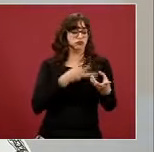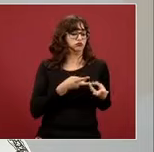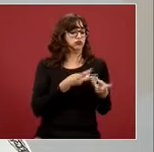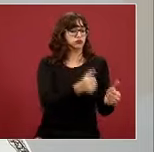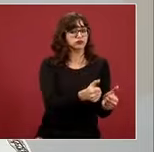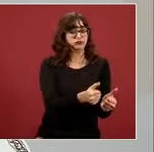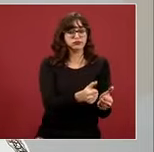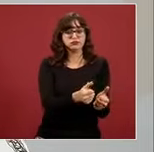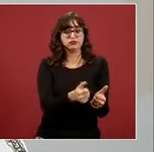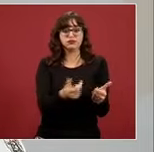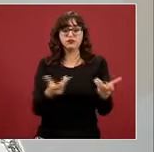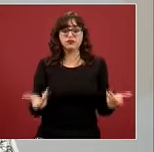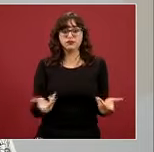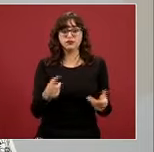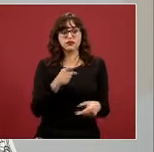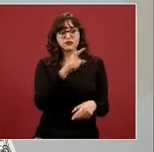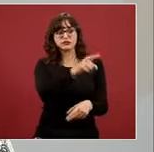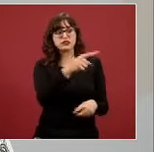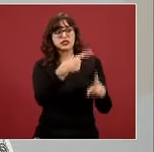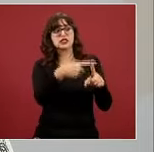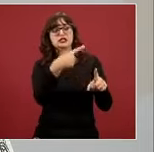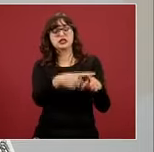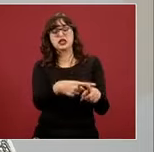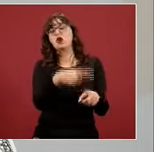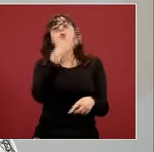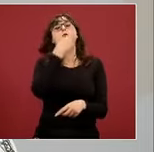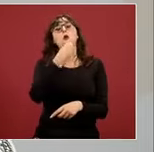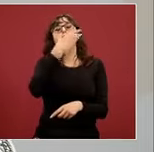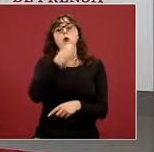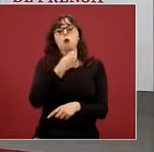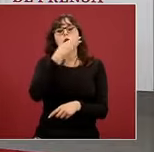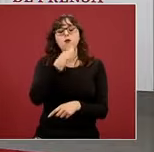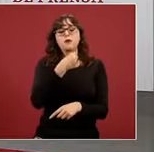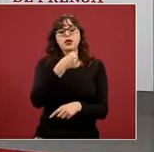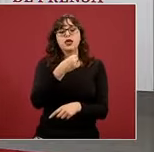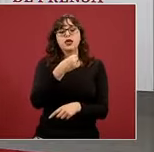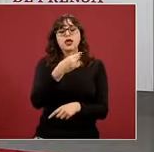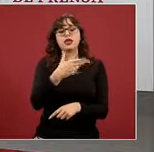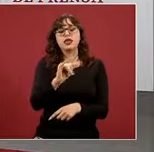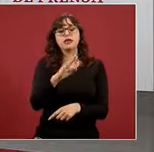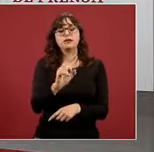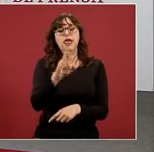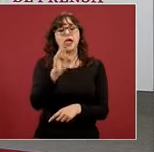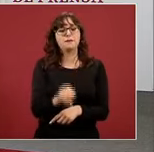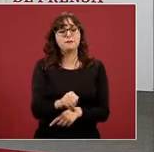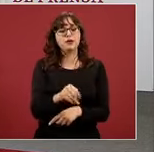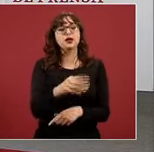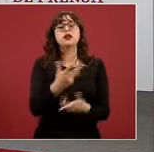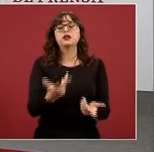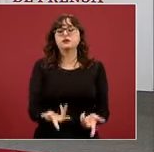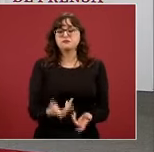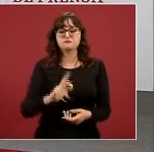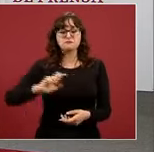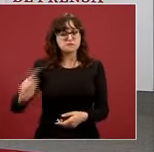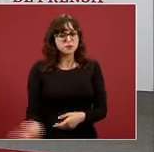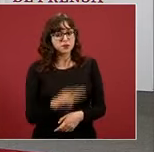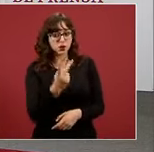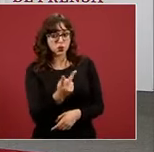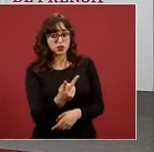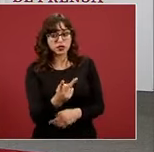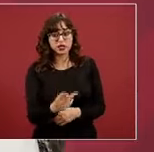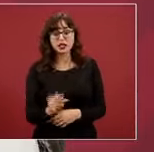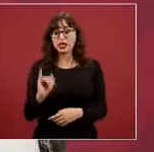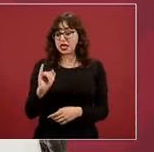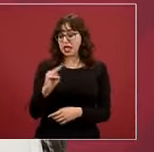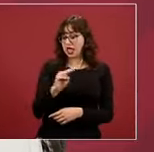su titular, al doctor Gibran Ramírez Reyes, y en ese sentido hizo una pregunta si el Seguro Social,